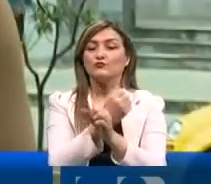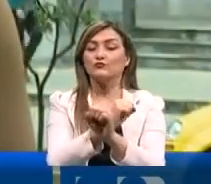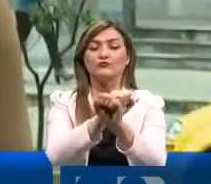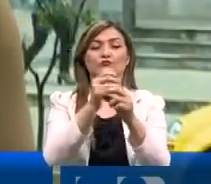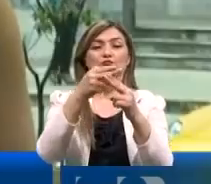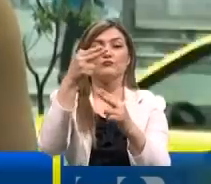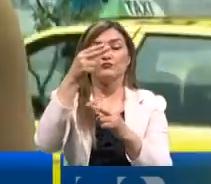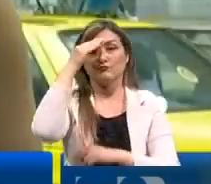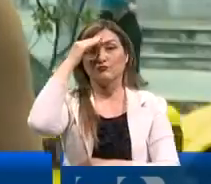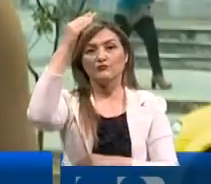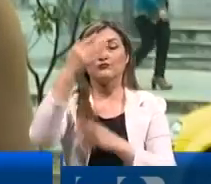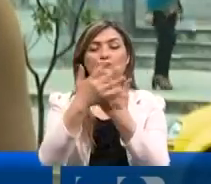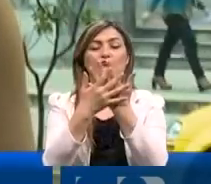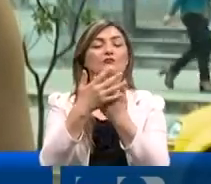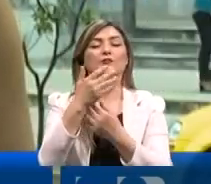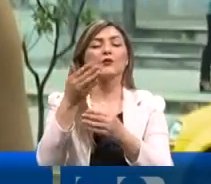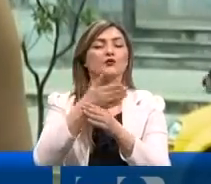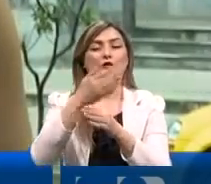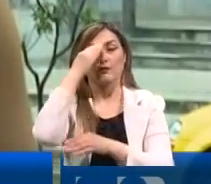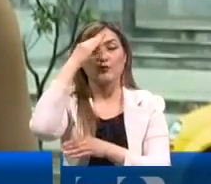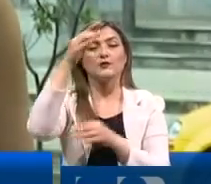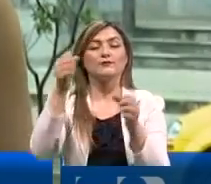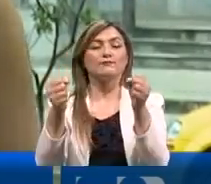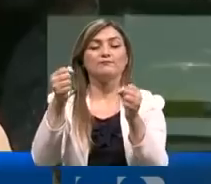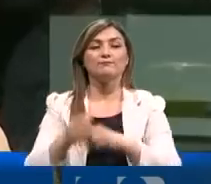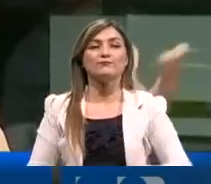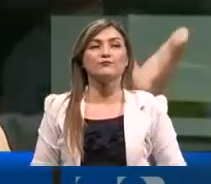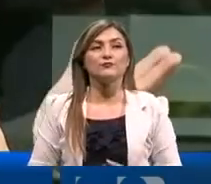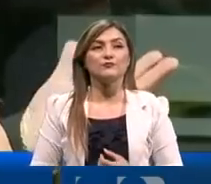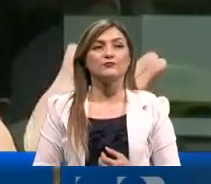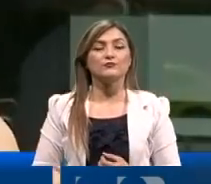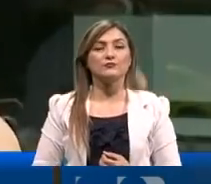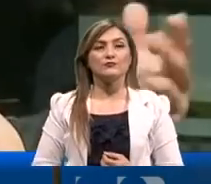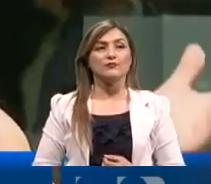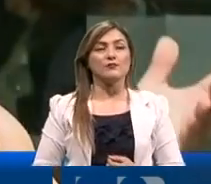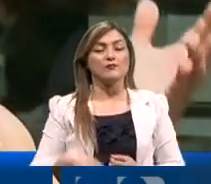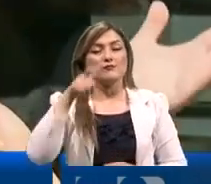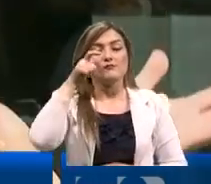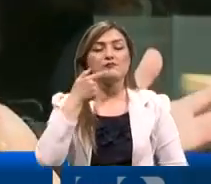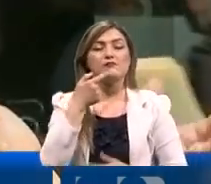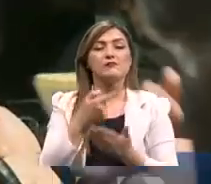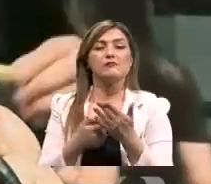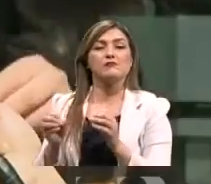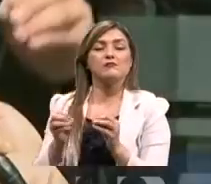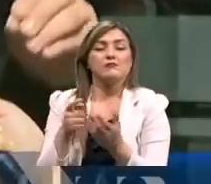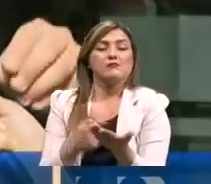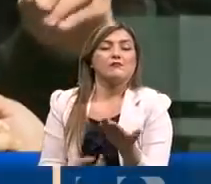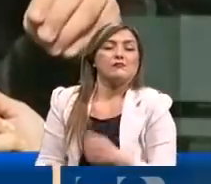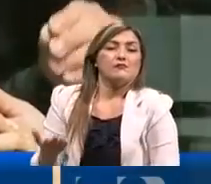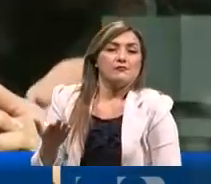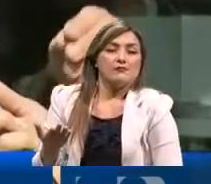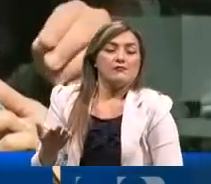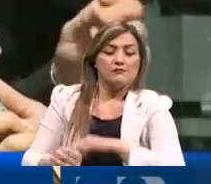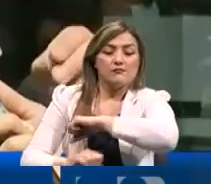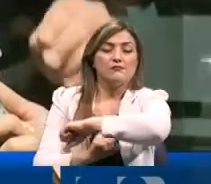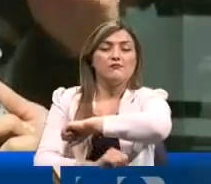del exagente metropolitano de tránsito. Escuchemos. Pero es lo que no nos ha dicho fiscalía. ¿Para qué se organizaban? Es fundamental en